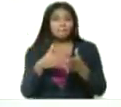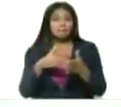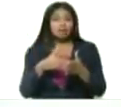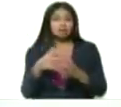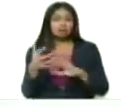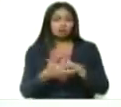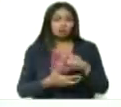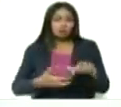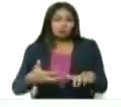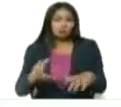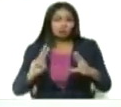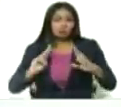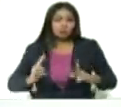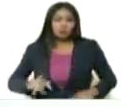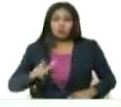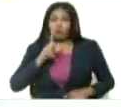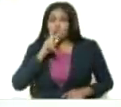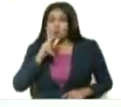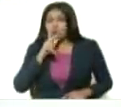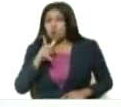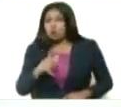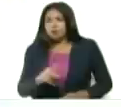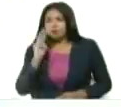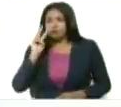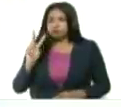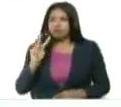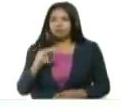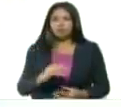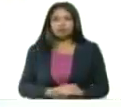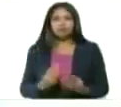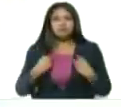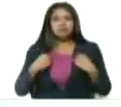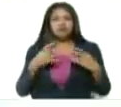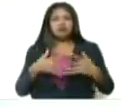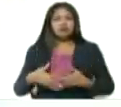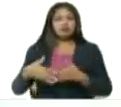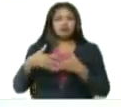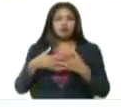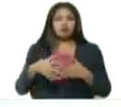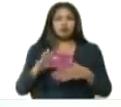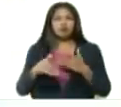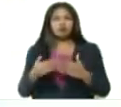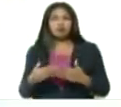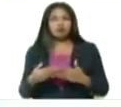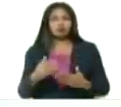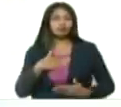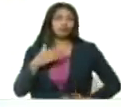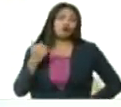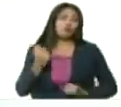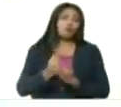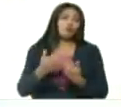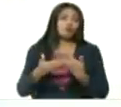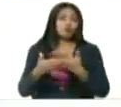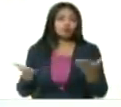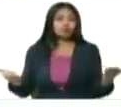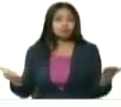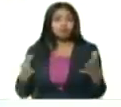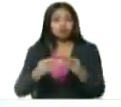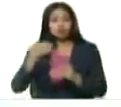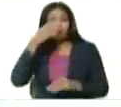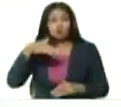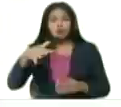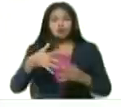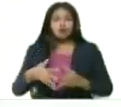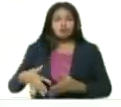crisis humanitaria exponencial vive Estados Unidos. Nuestra solidaridad con todo el pueblo de